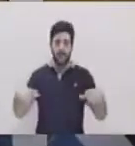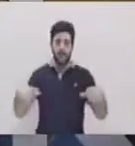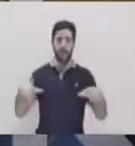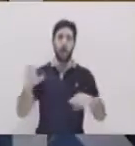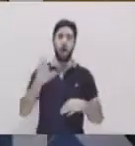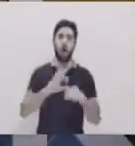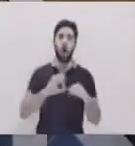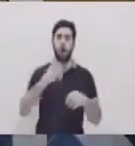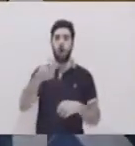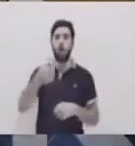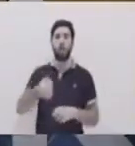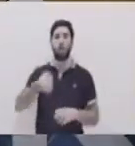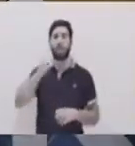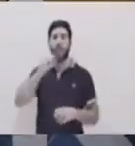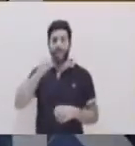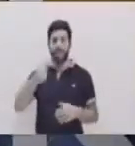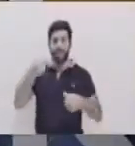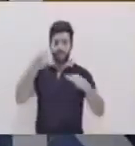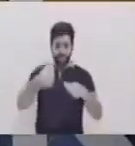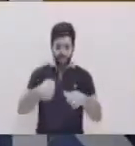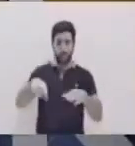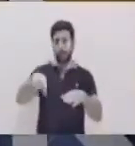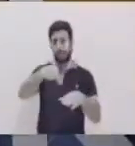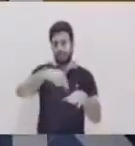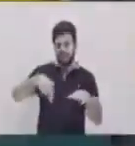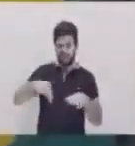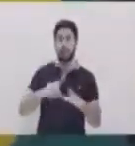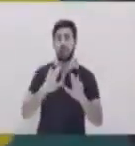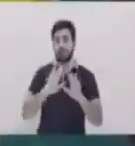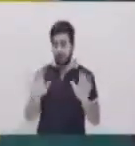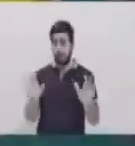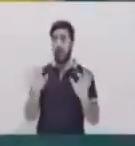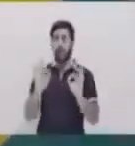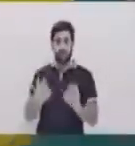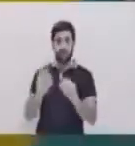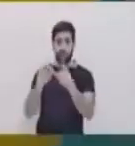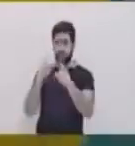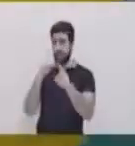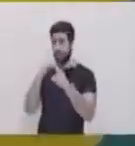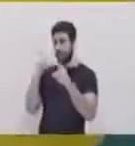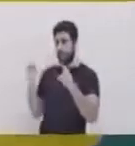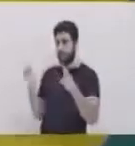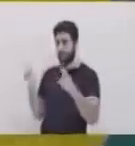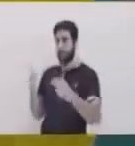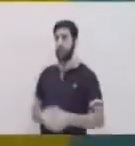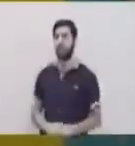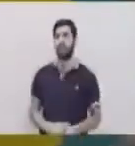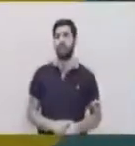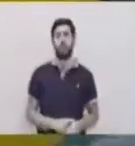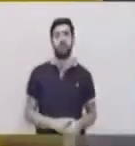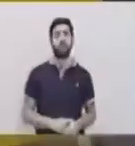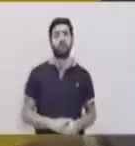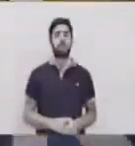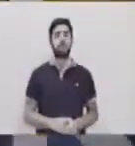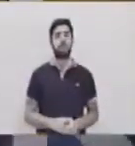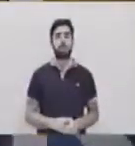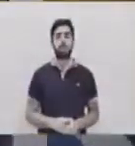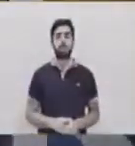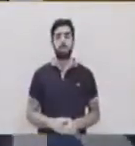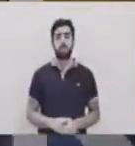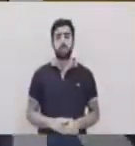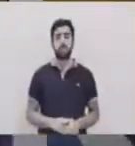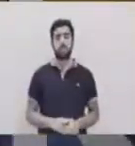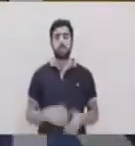una taza. Y entonces formamos nuestra circunferencia, dependiendo del tamaño que tengamos. Sosténla ahí.